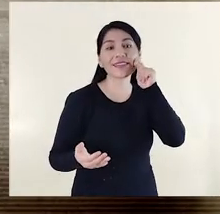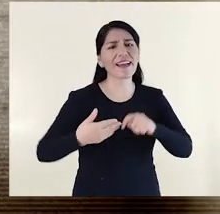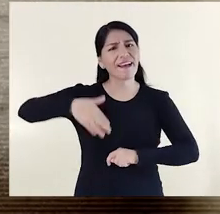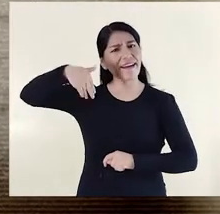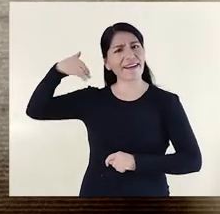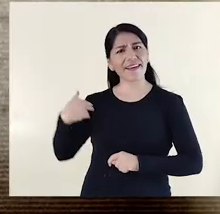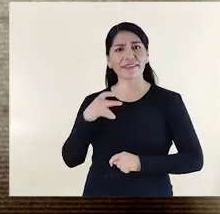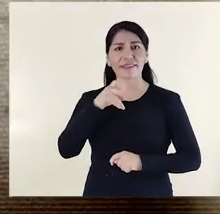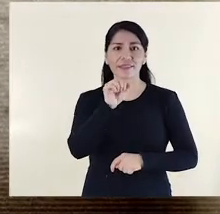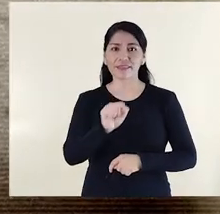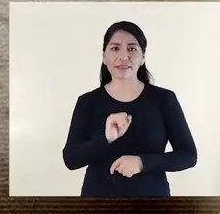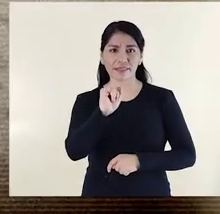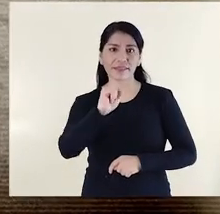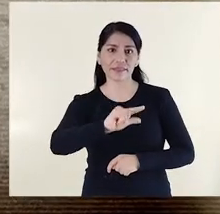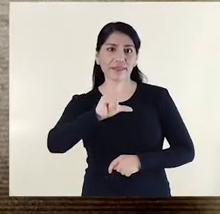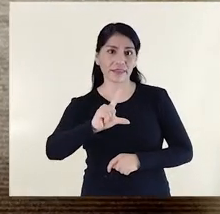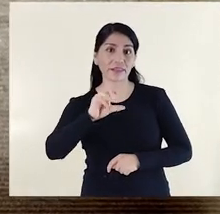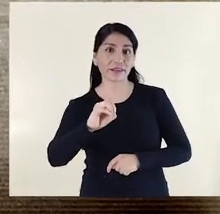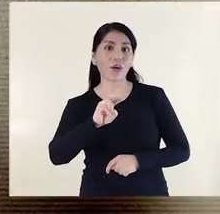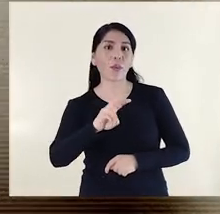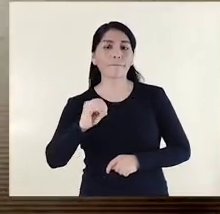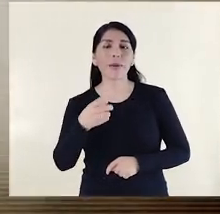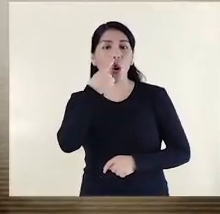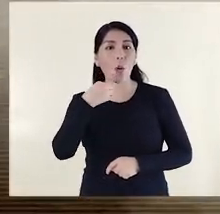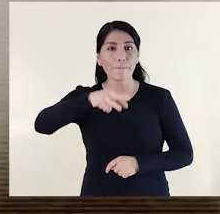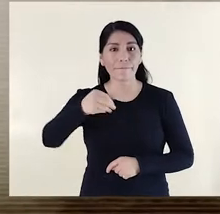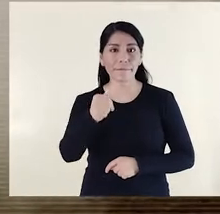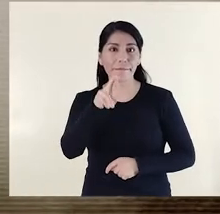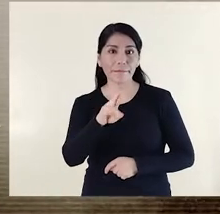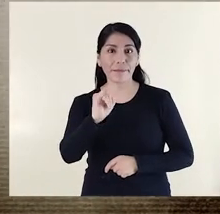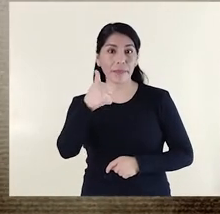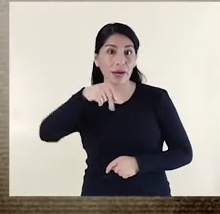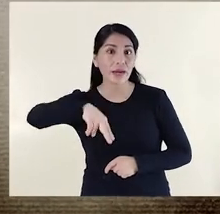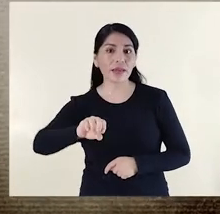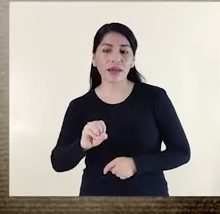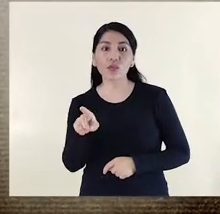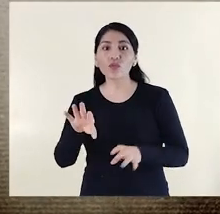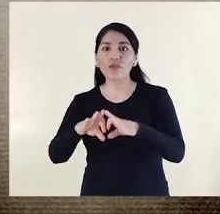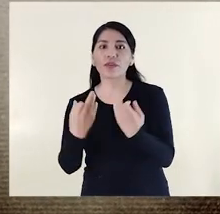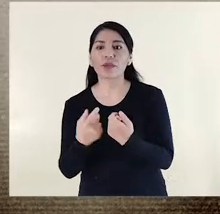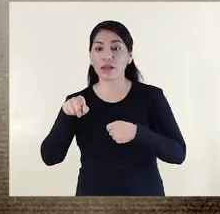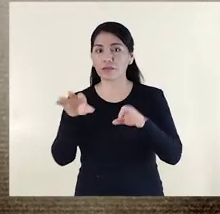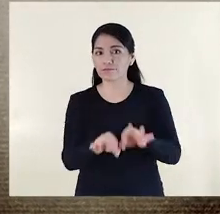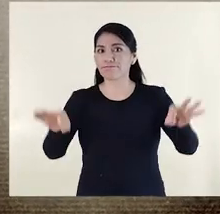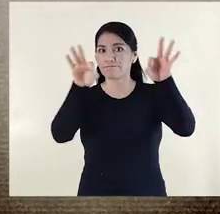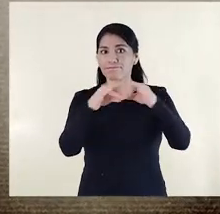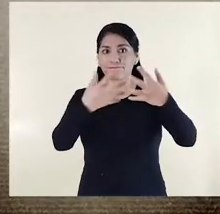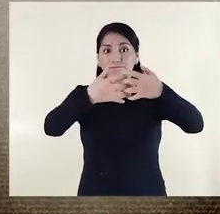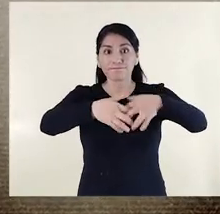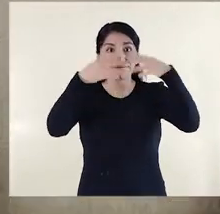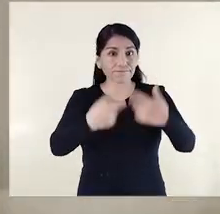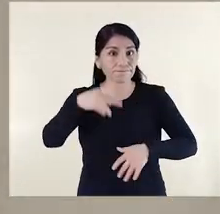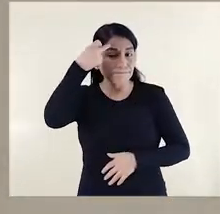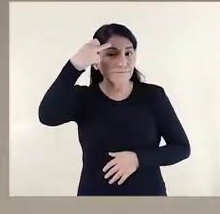recién a inicios del siglo XX. Quien la habitó fue Mariano y su familia, importante empresario y político limeño de la primera mitad